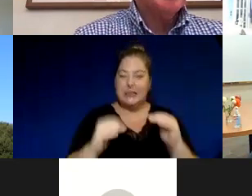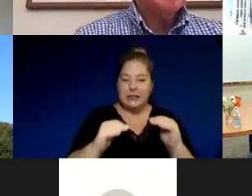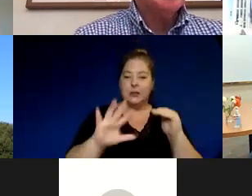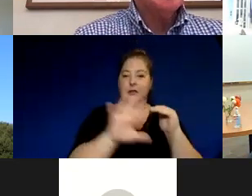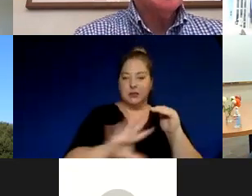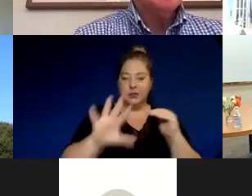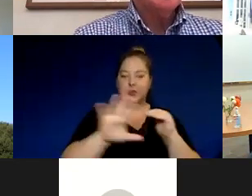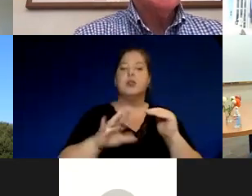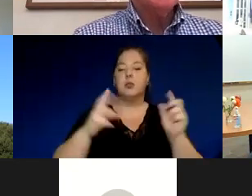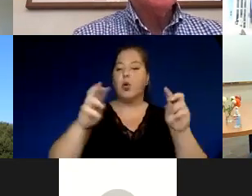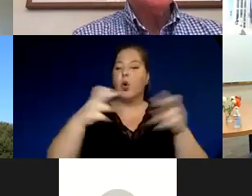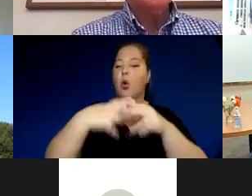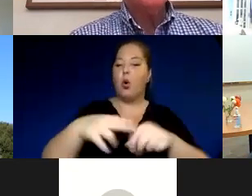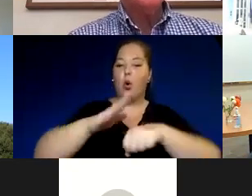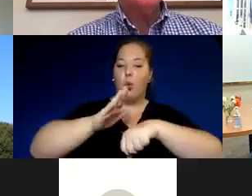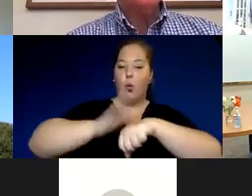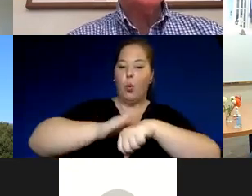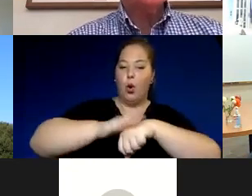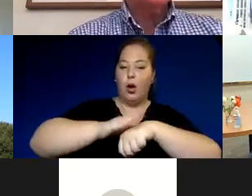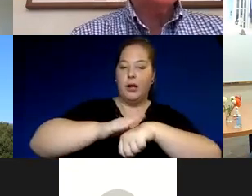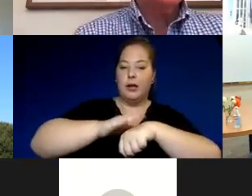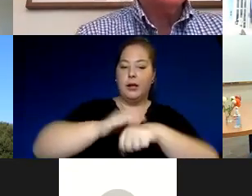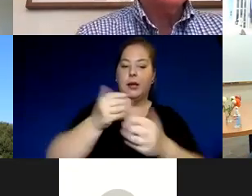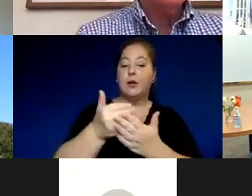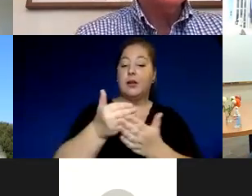una advertencia. Y